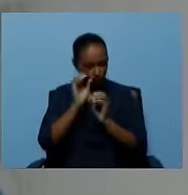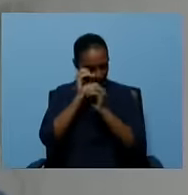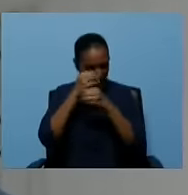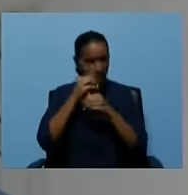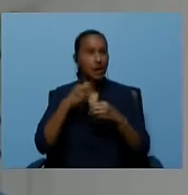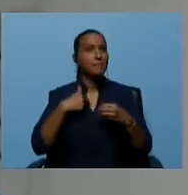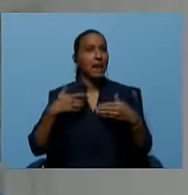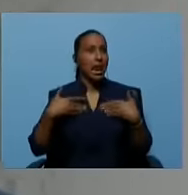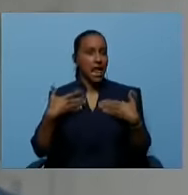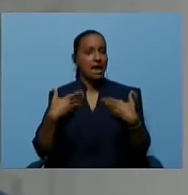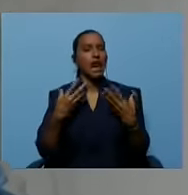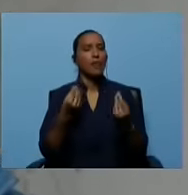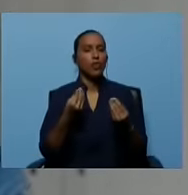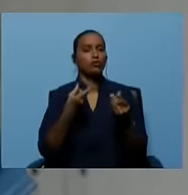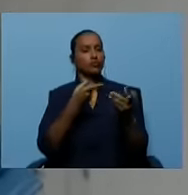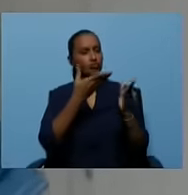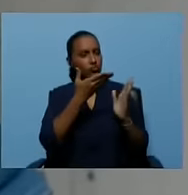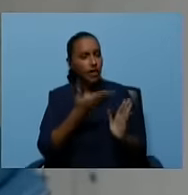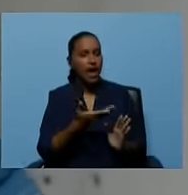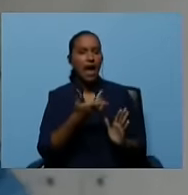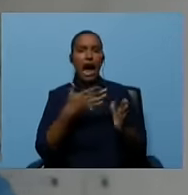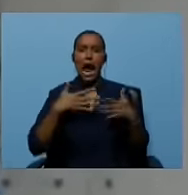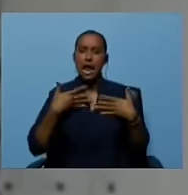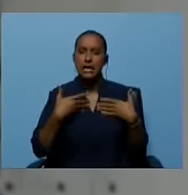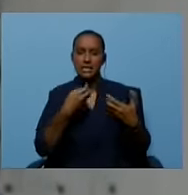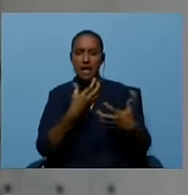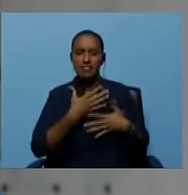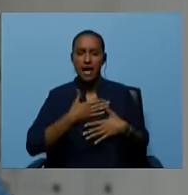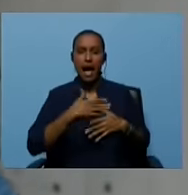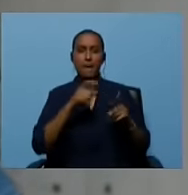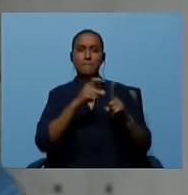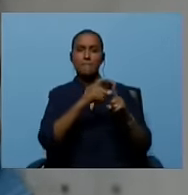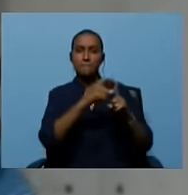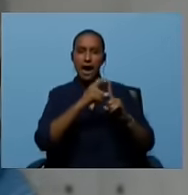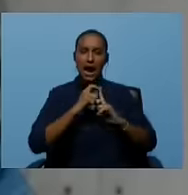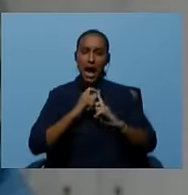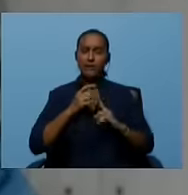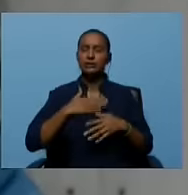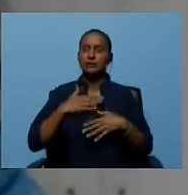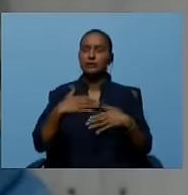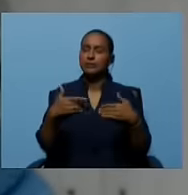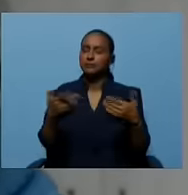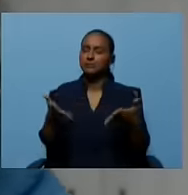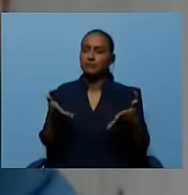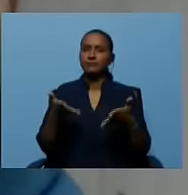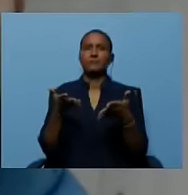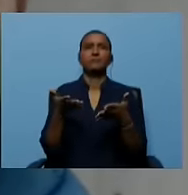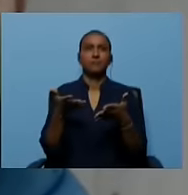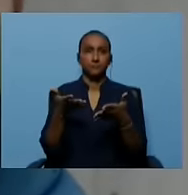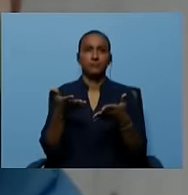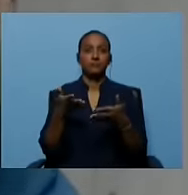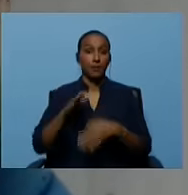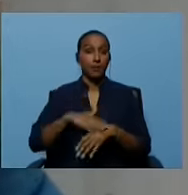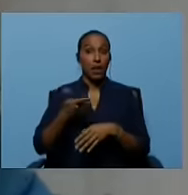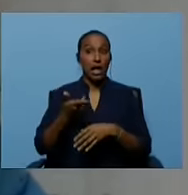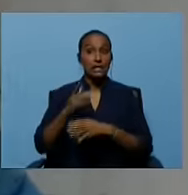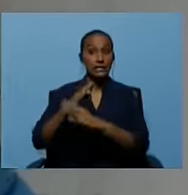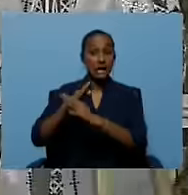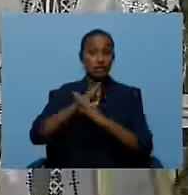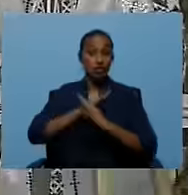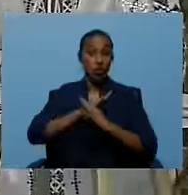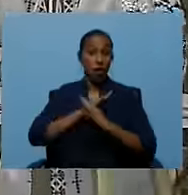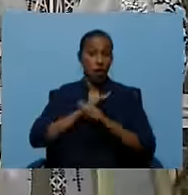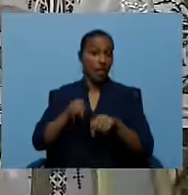su alegría, su optimismo, sus palabras, me motivan. ¿Las sanciones nos hicieron daño? Claro que